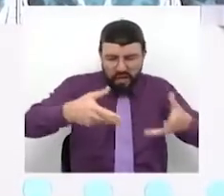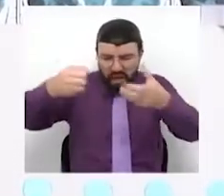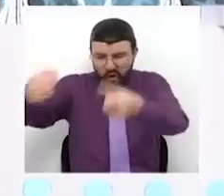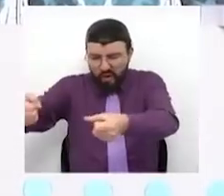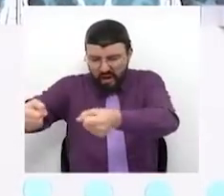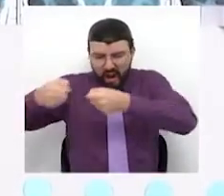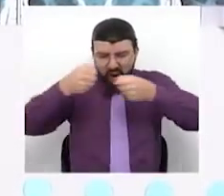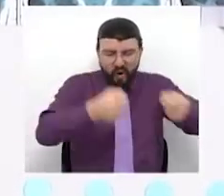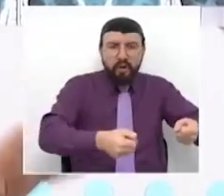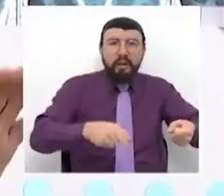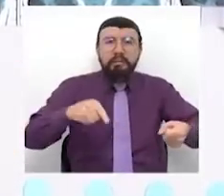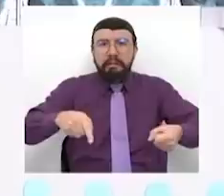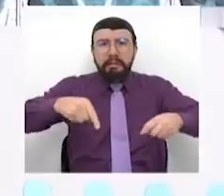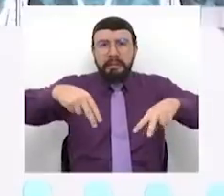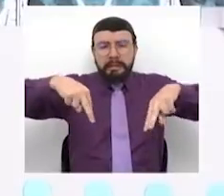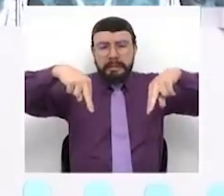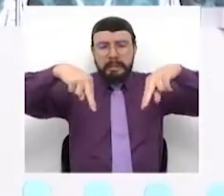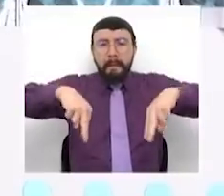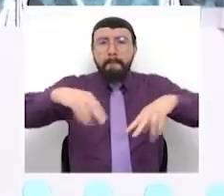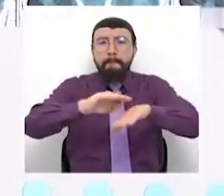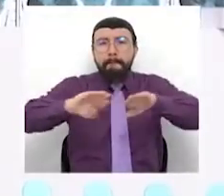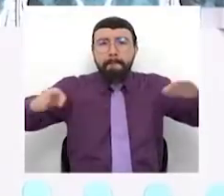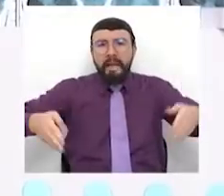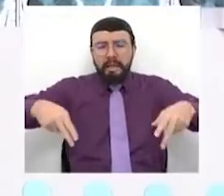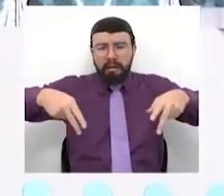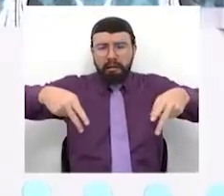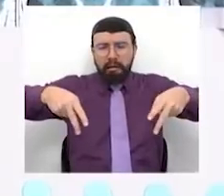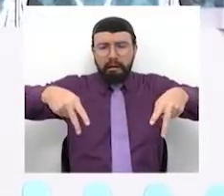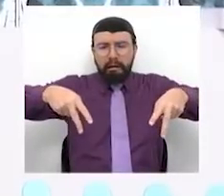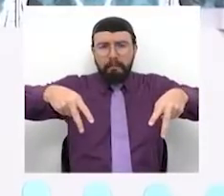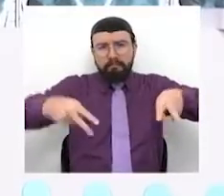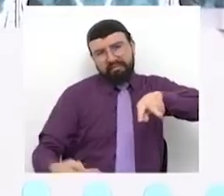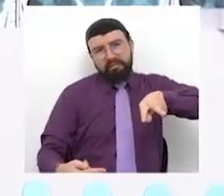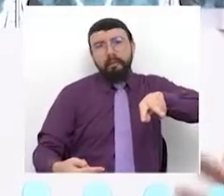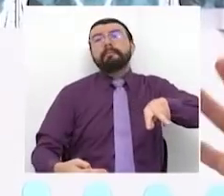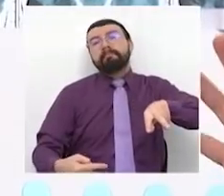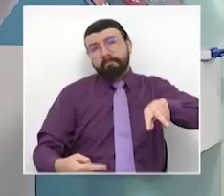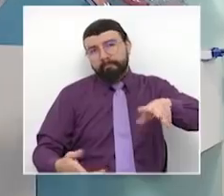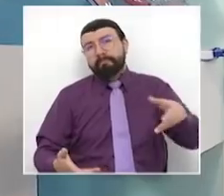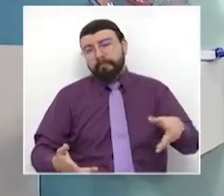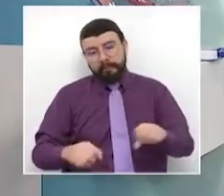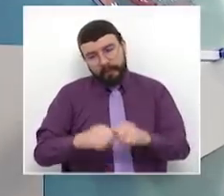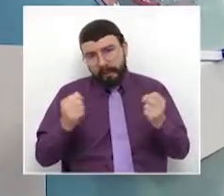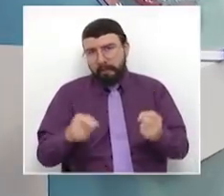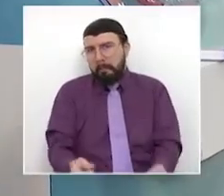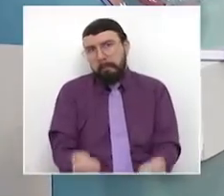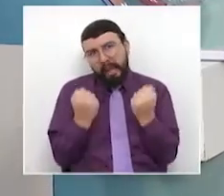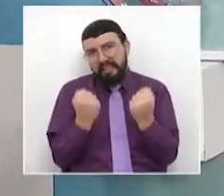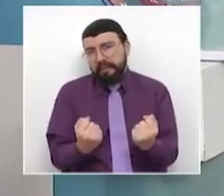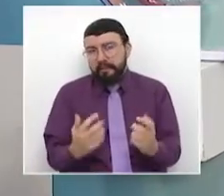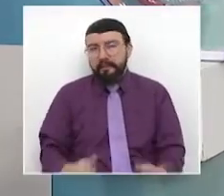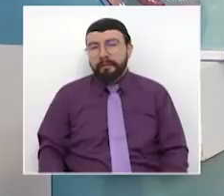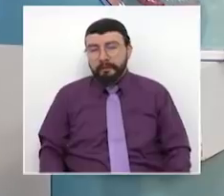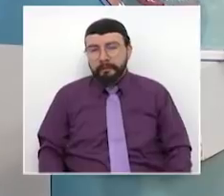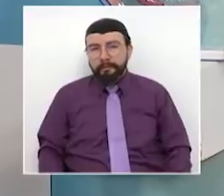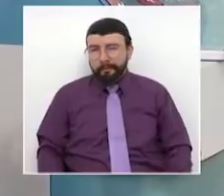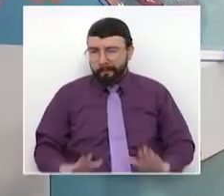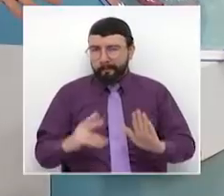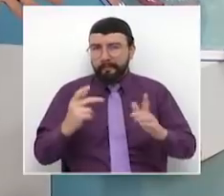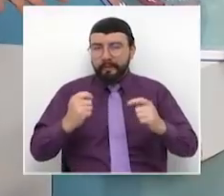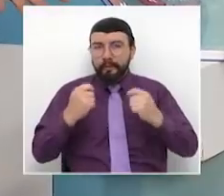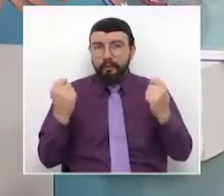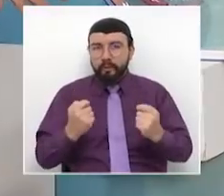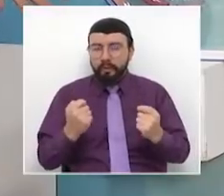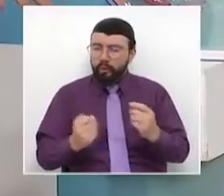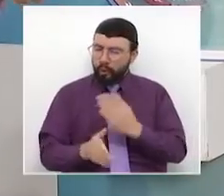mesa finalmente termina flaqueando una de sus patas. Ok. Vamos a ir a este corte comerciales para que pasemos a